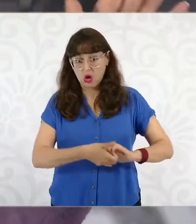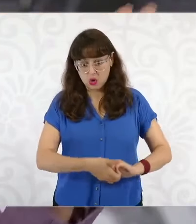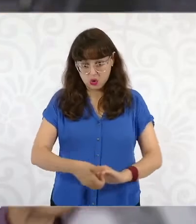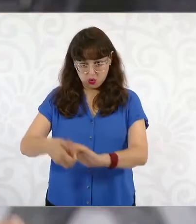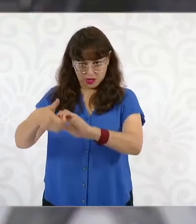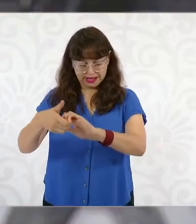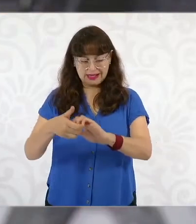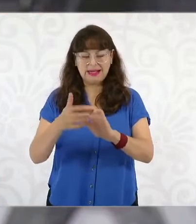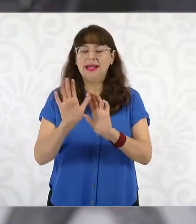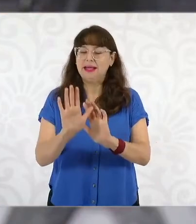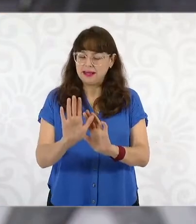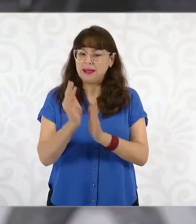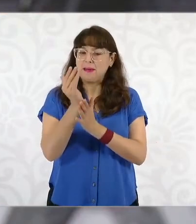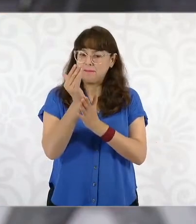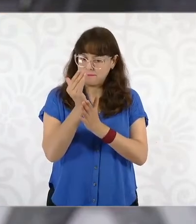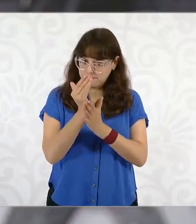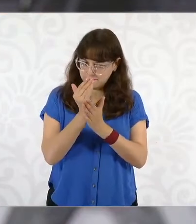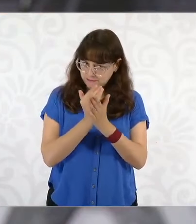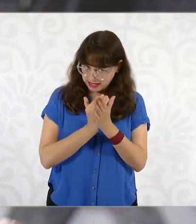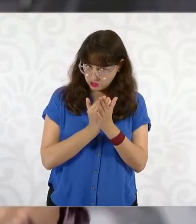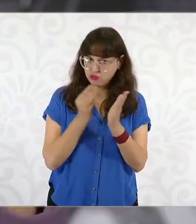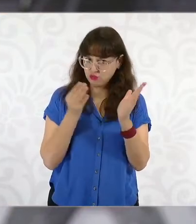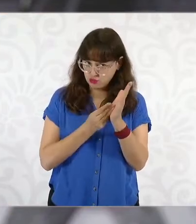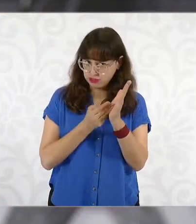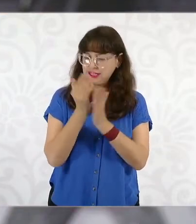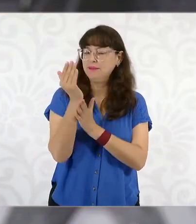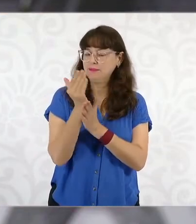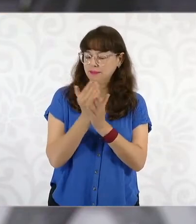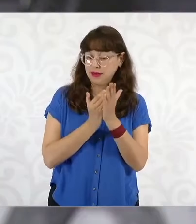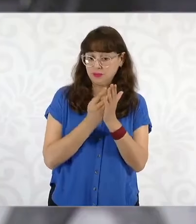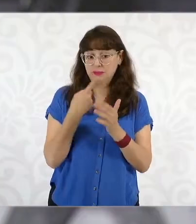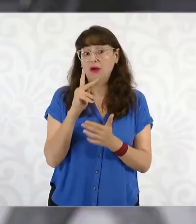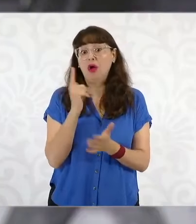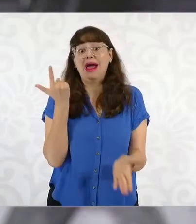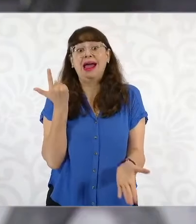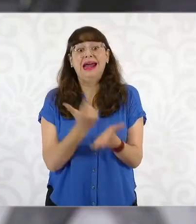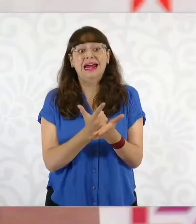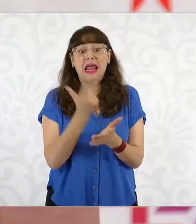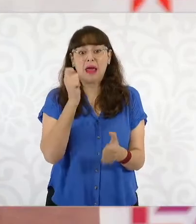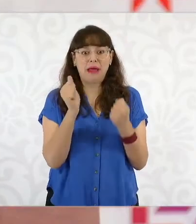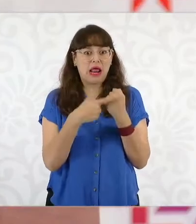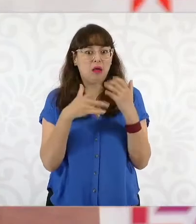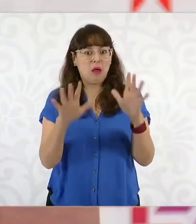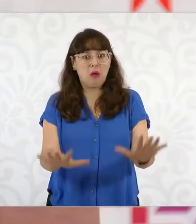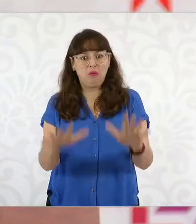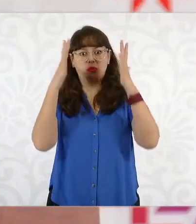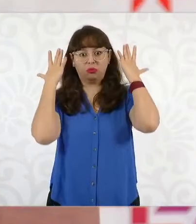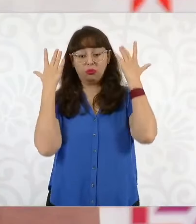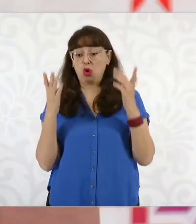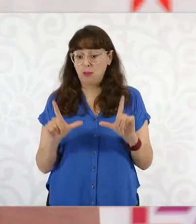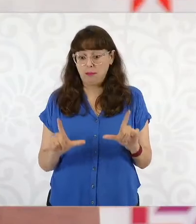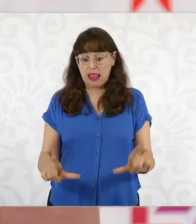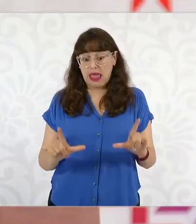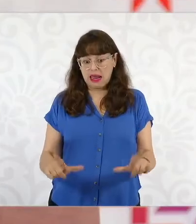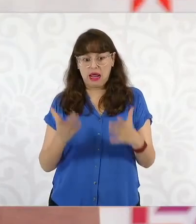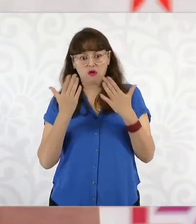evitar cualquier asunto de corrupción. Entonces, ahí si vas a alta velocidad, si no traes una placa, si